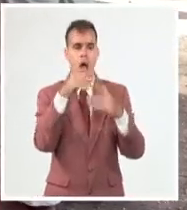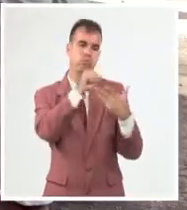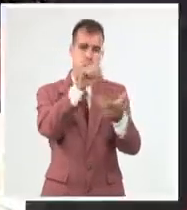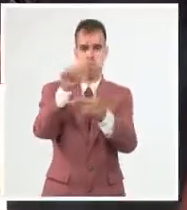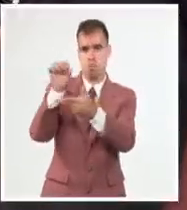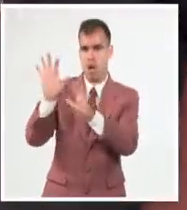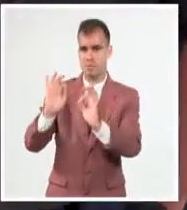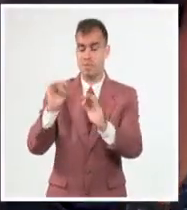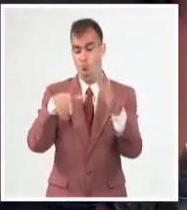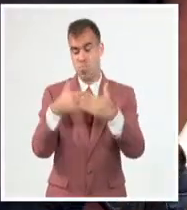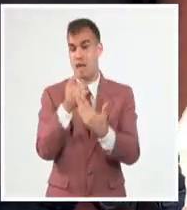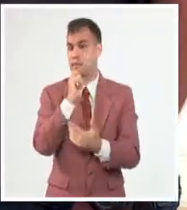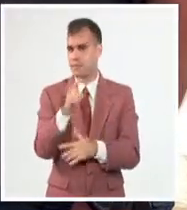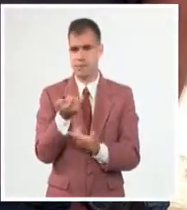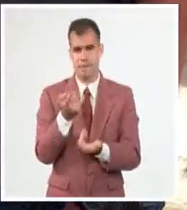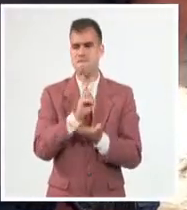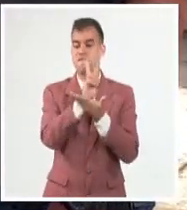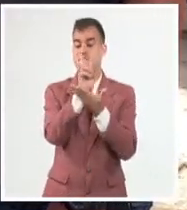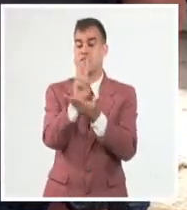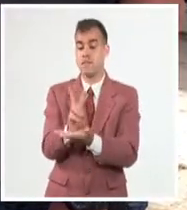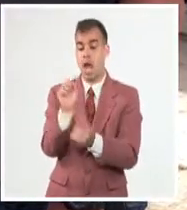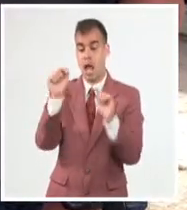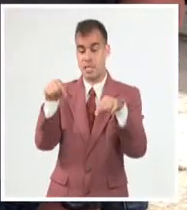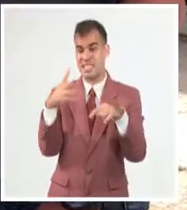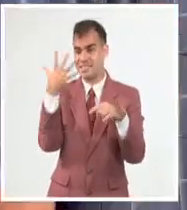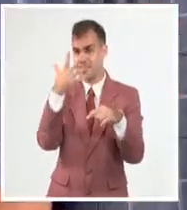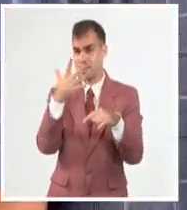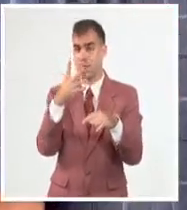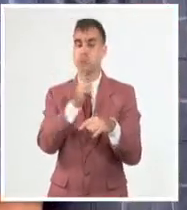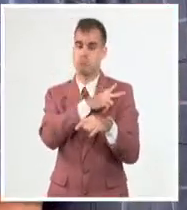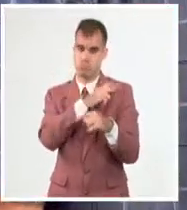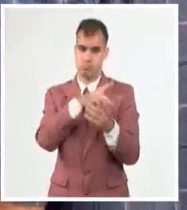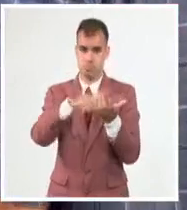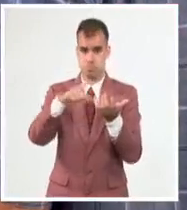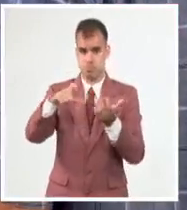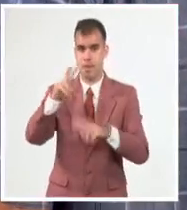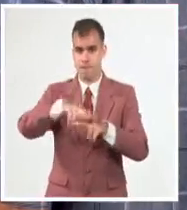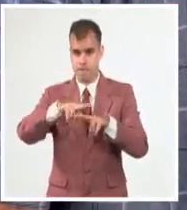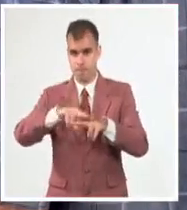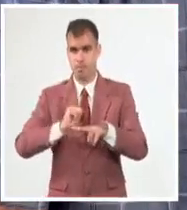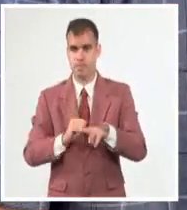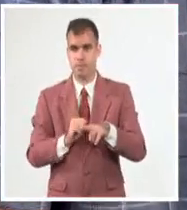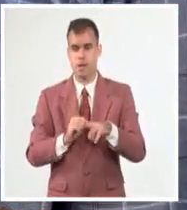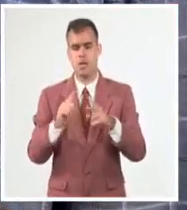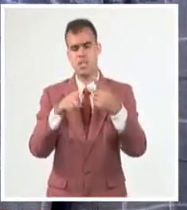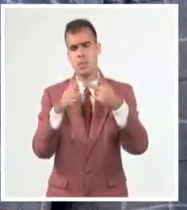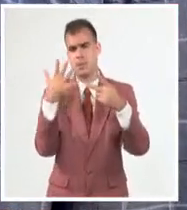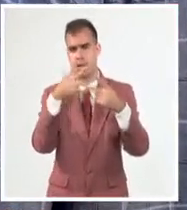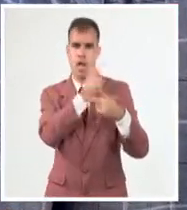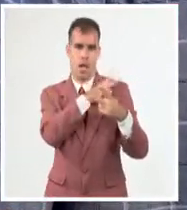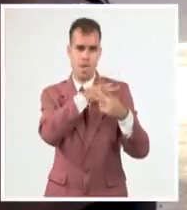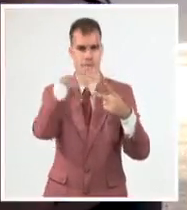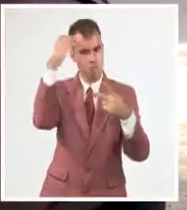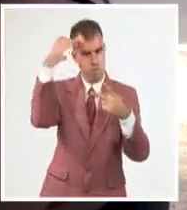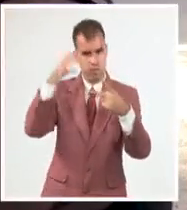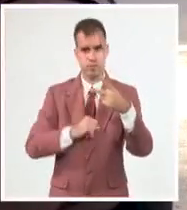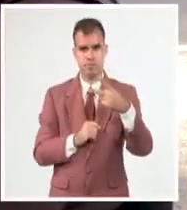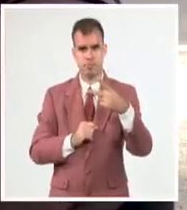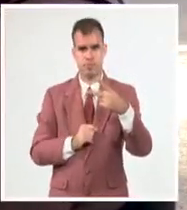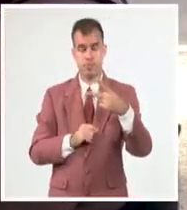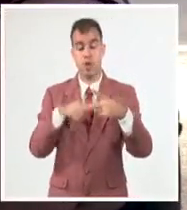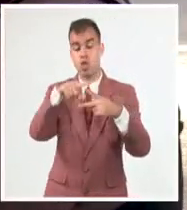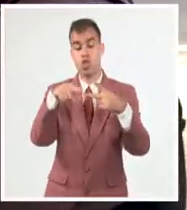agitado. Visita este barrio de Centro Habana el primer secretario del Partido de la Capital y su gobernador. Luis Torres Iríbar y Reinaldo